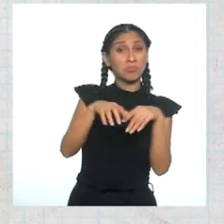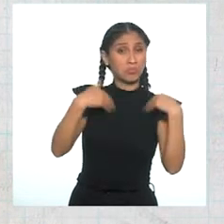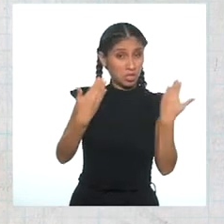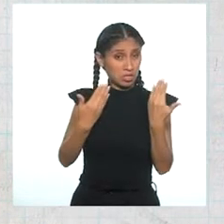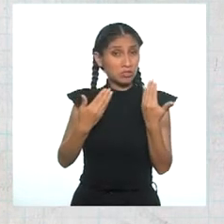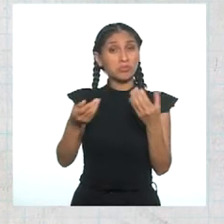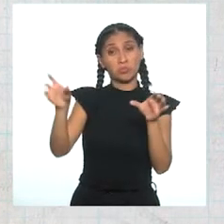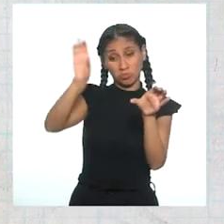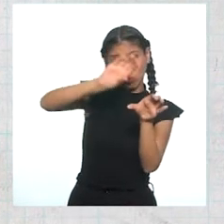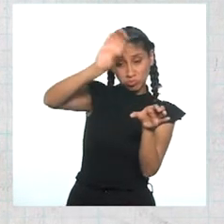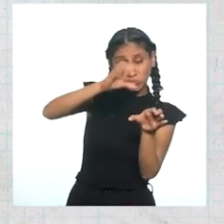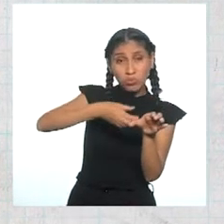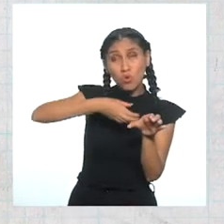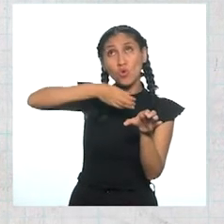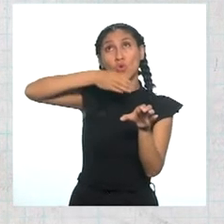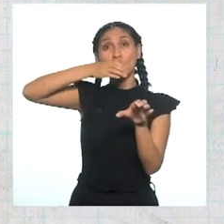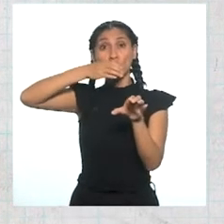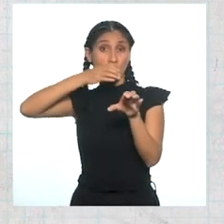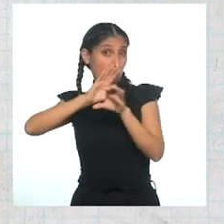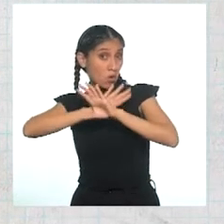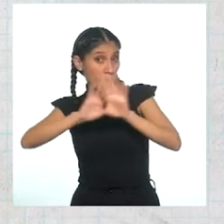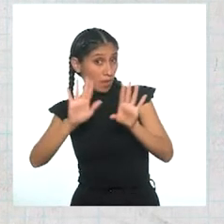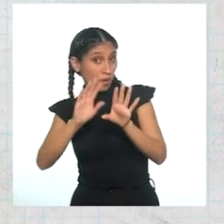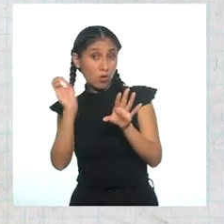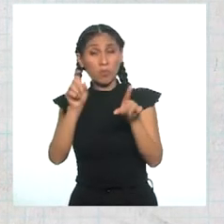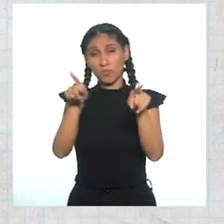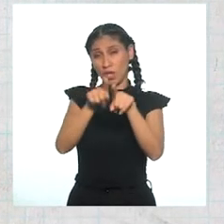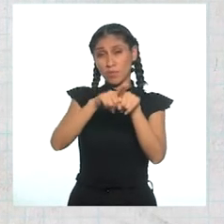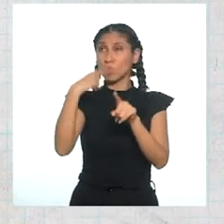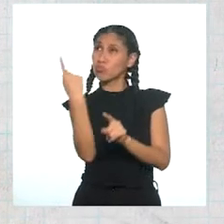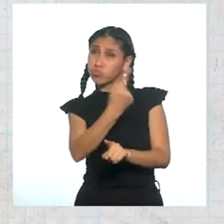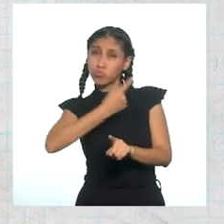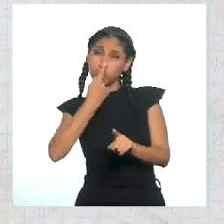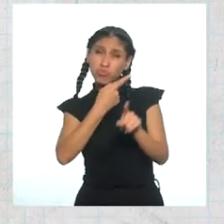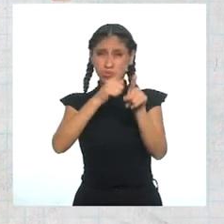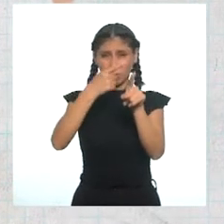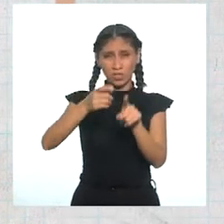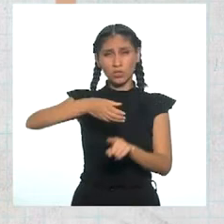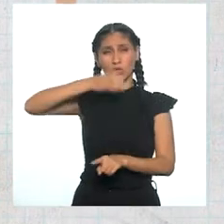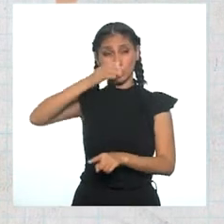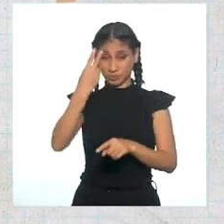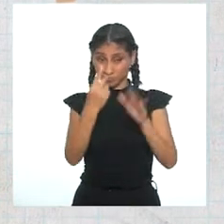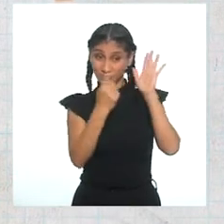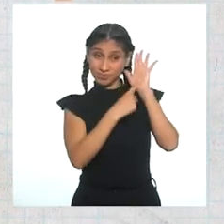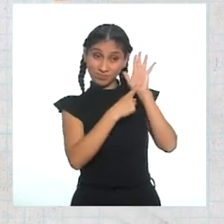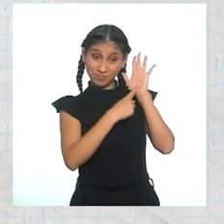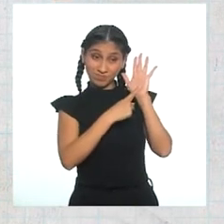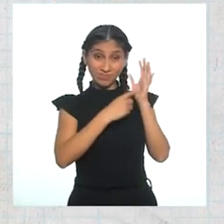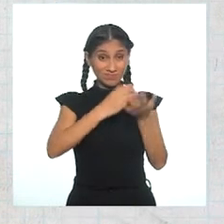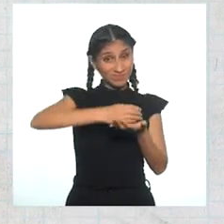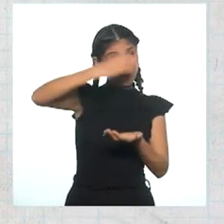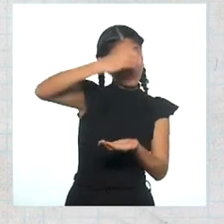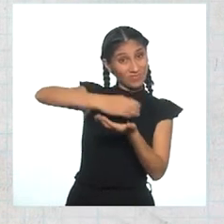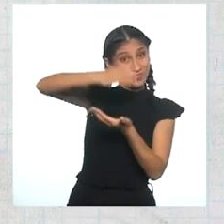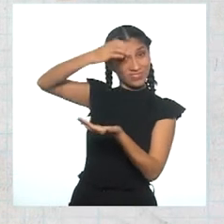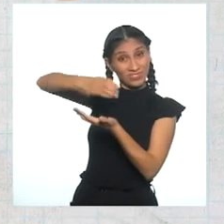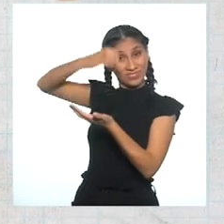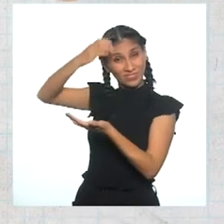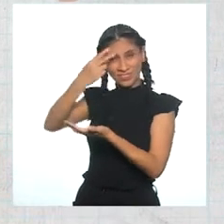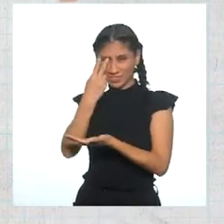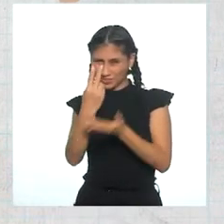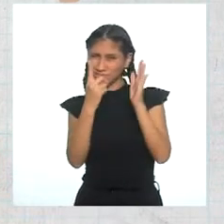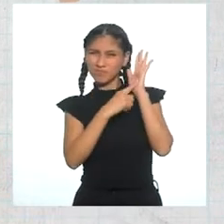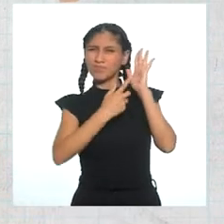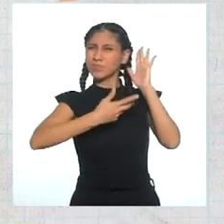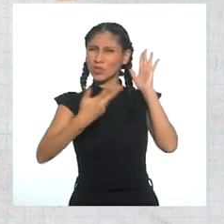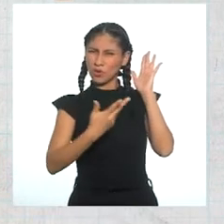frutas sin azúcar. Observa las dimensiones de 3 recipientes de agua y estima la cantidad de ellos